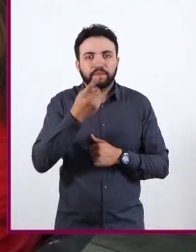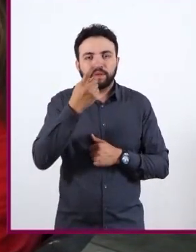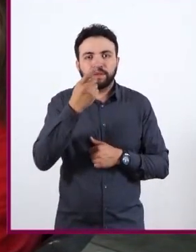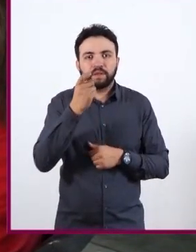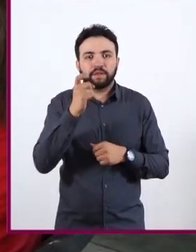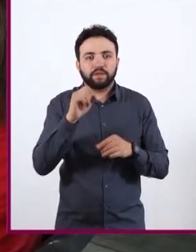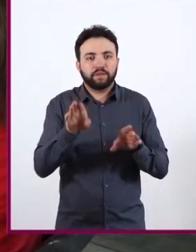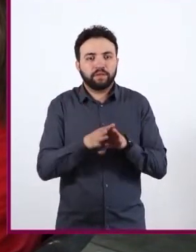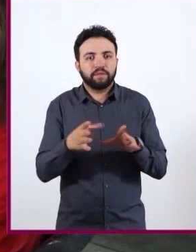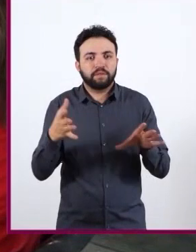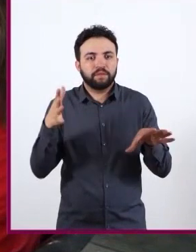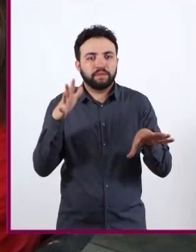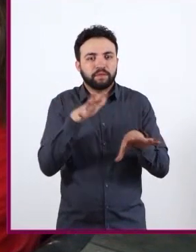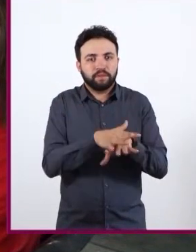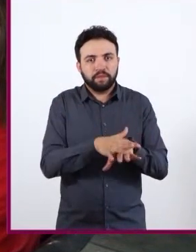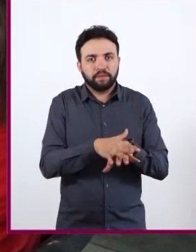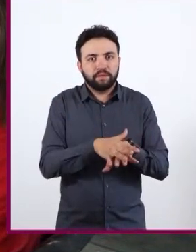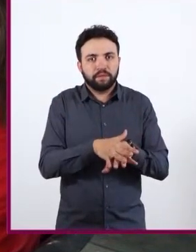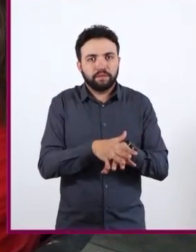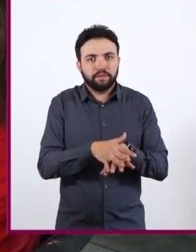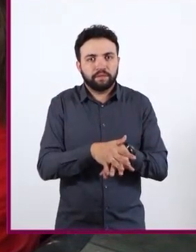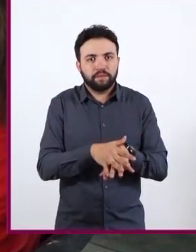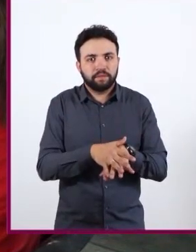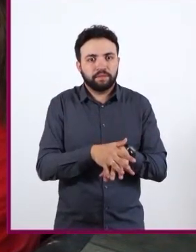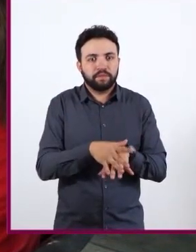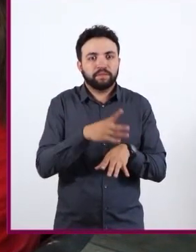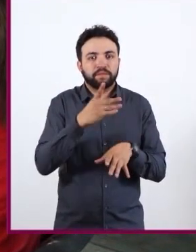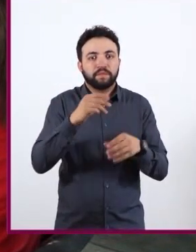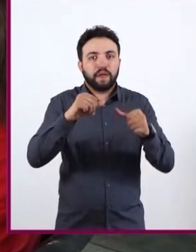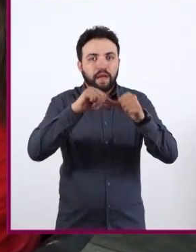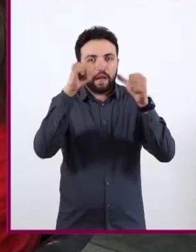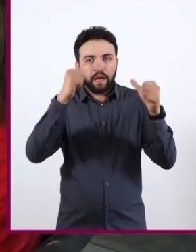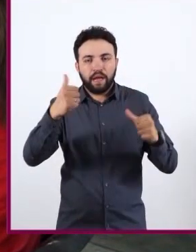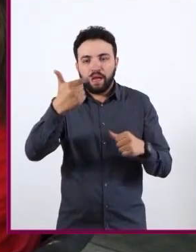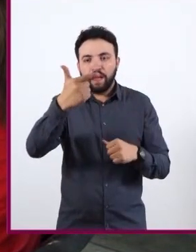mencionar, forma parte de